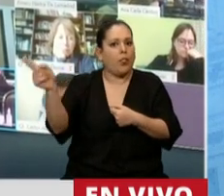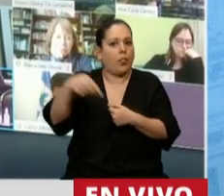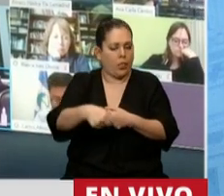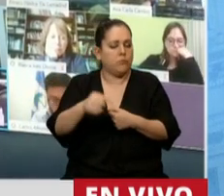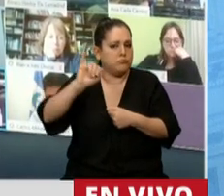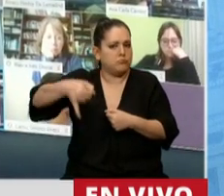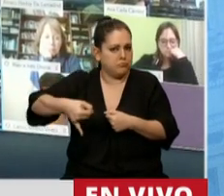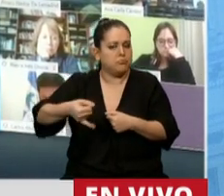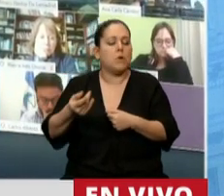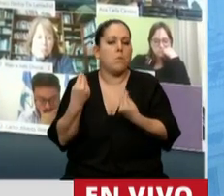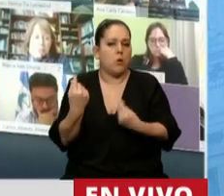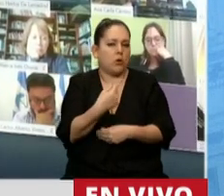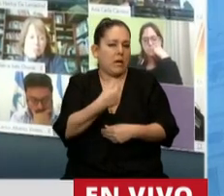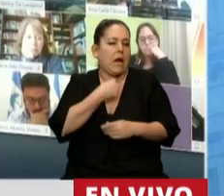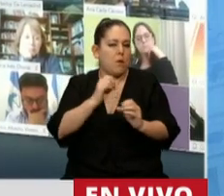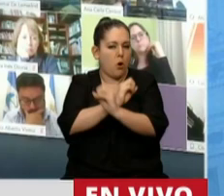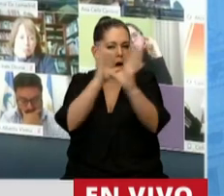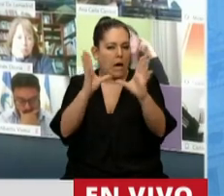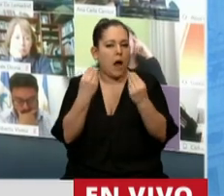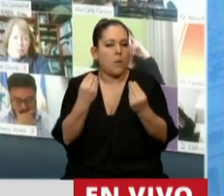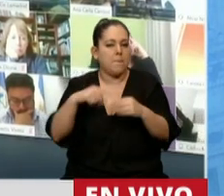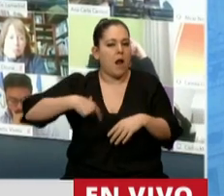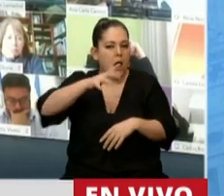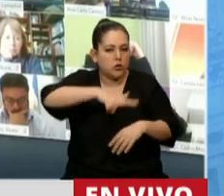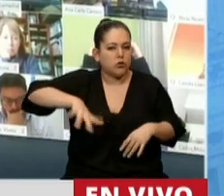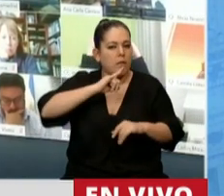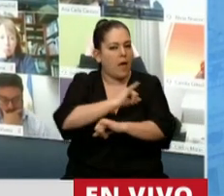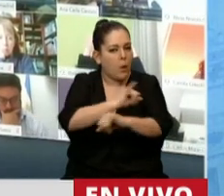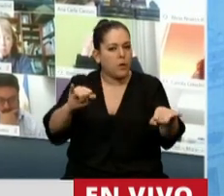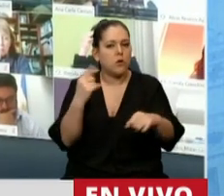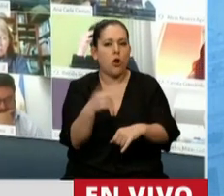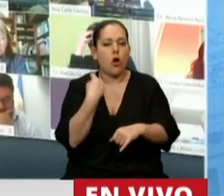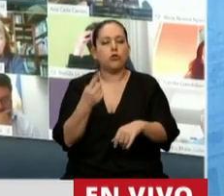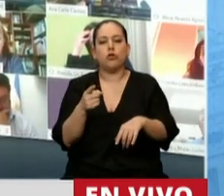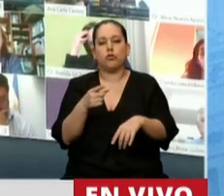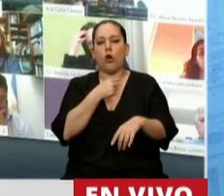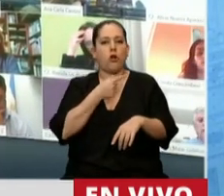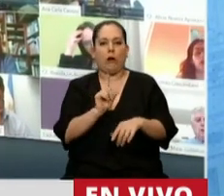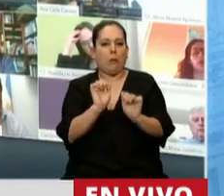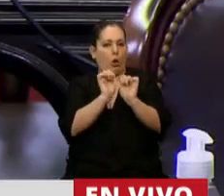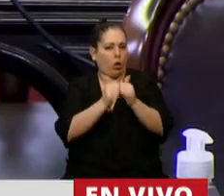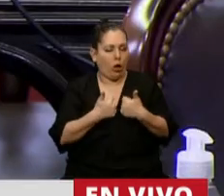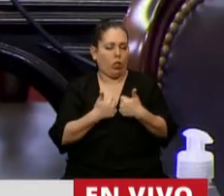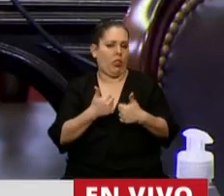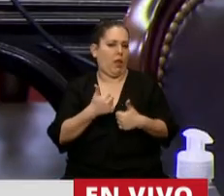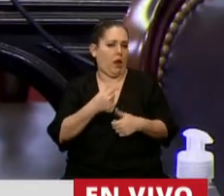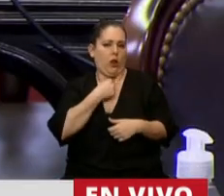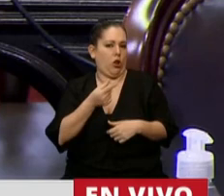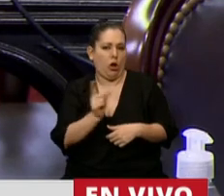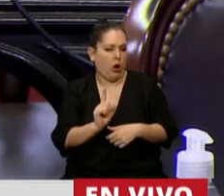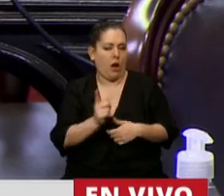porque además queremos dejar claro también para toda la sociedad que nosotros no escondemos, que nosotros no ocultamos y que nosotros